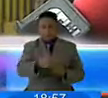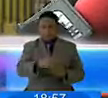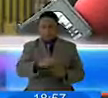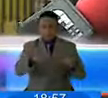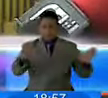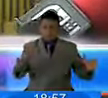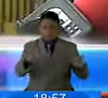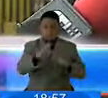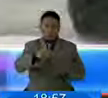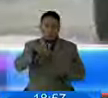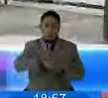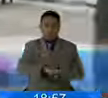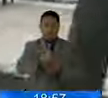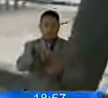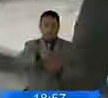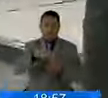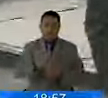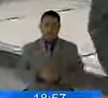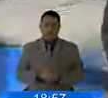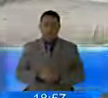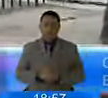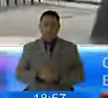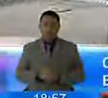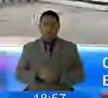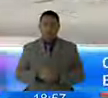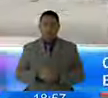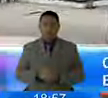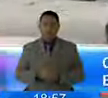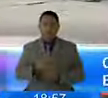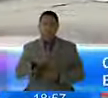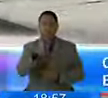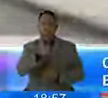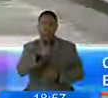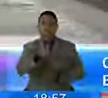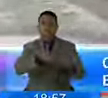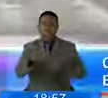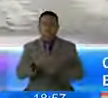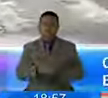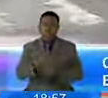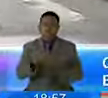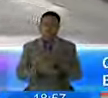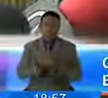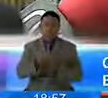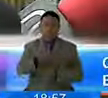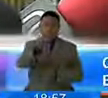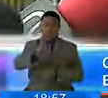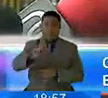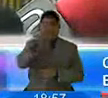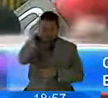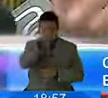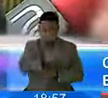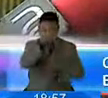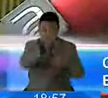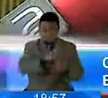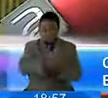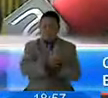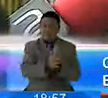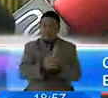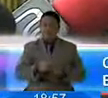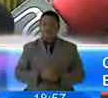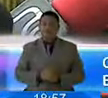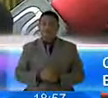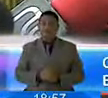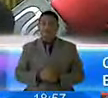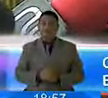biombos para las elecciones. Argumentaba el general que ese hecho pudo vulnerar la voluntad popular. Pero no estamos